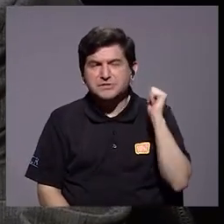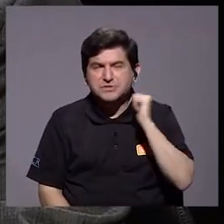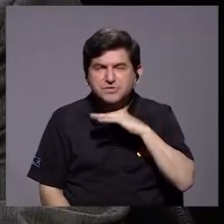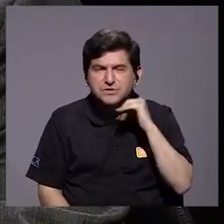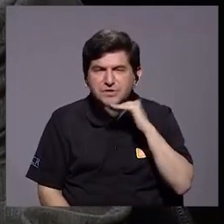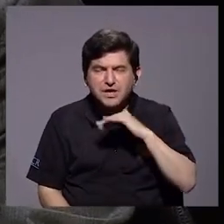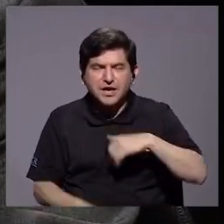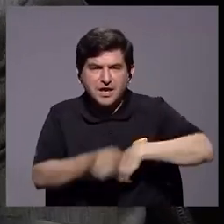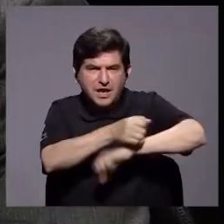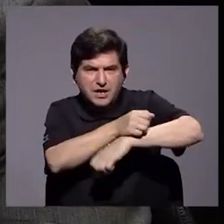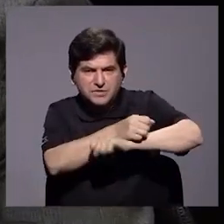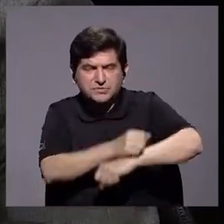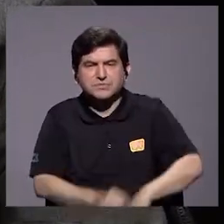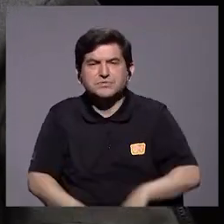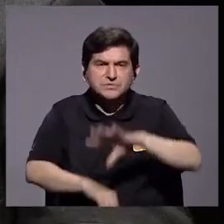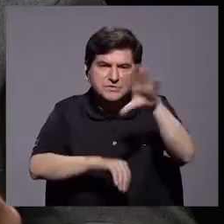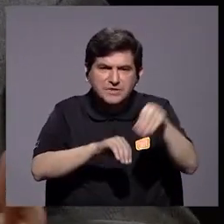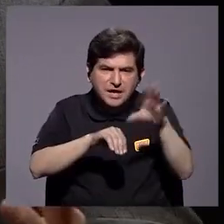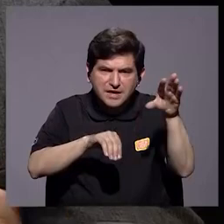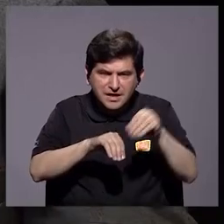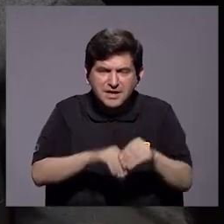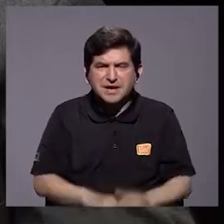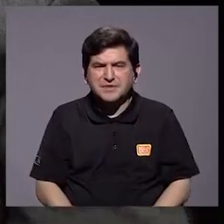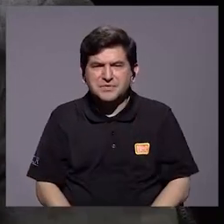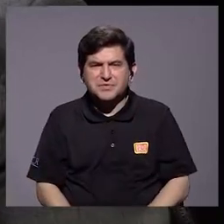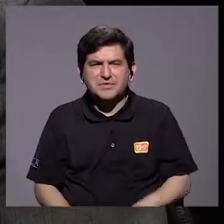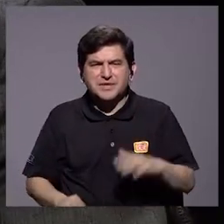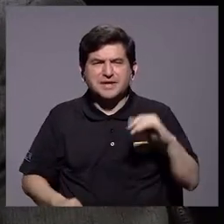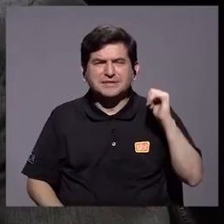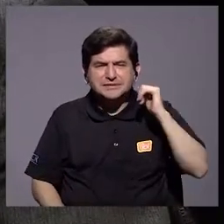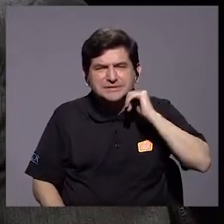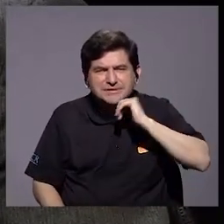le agrega más arena todo este